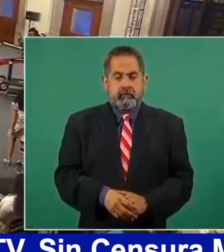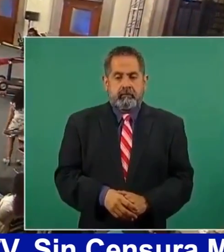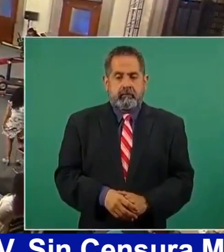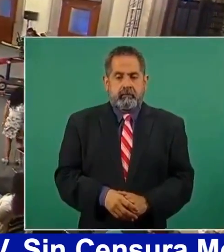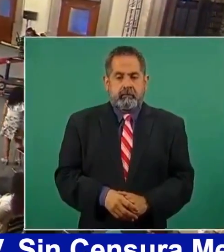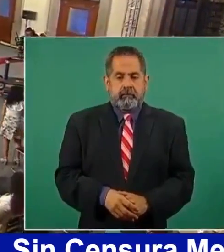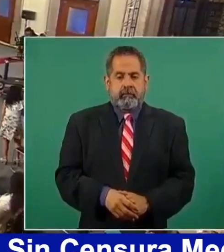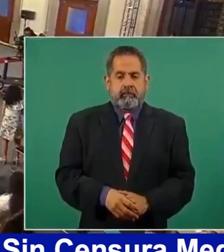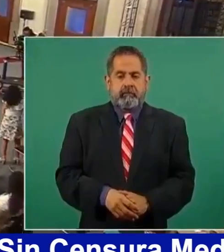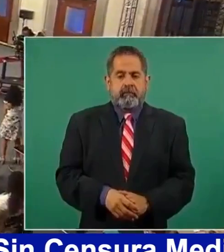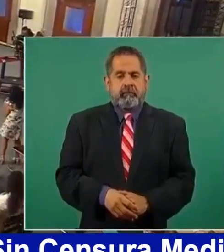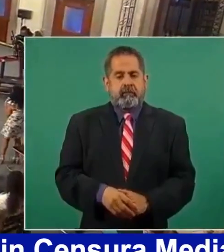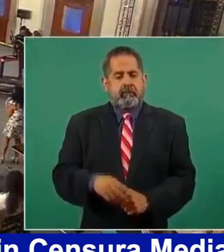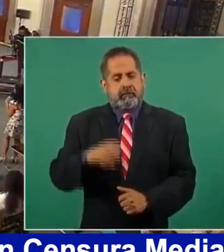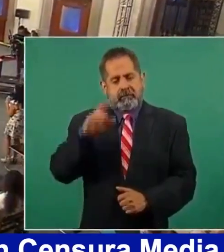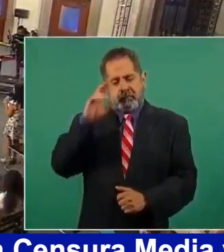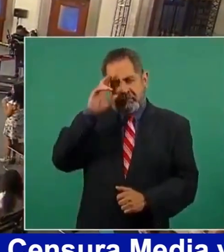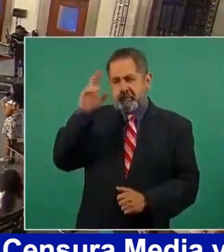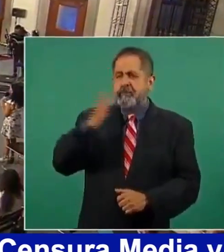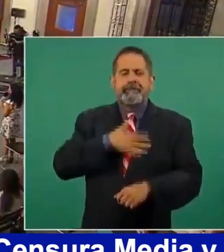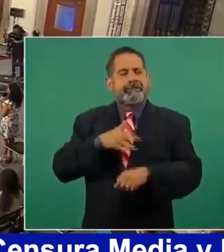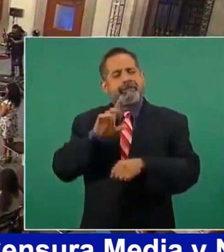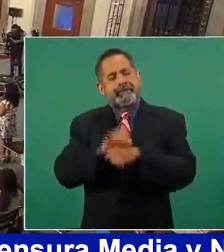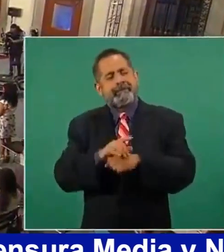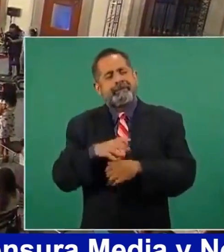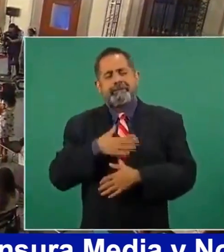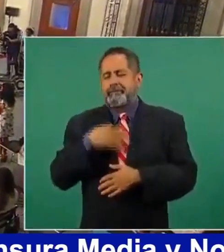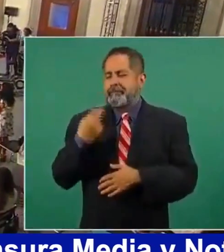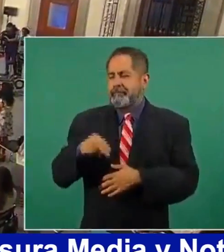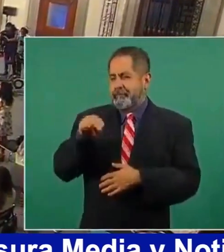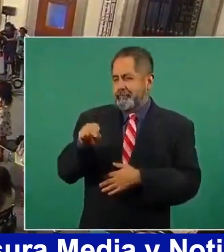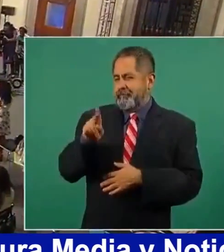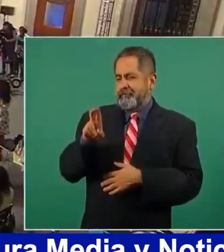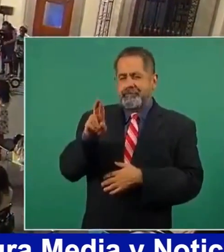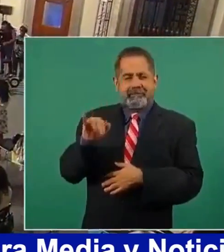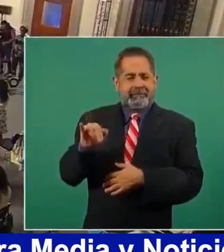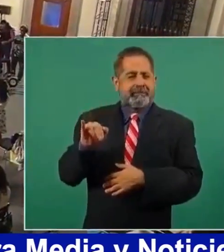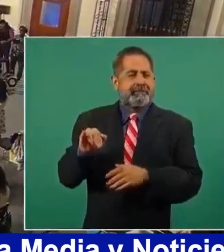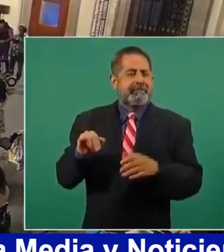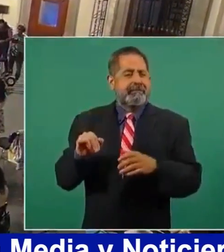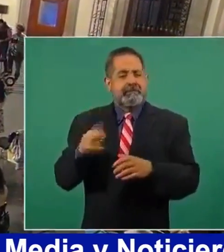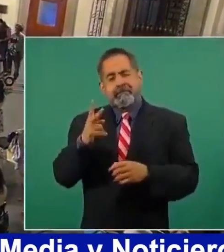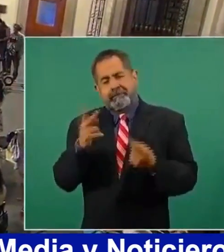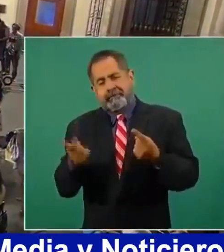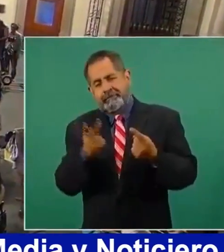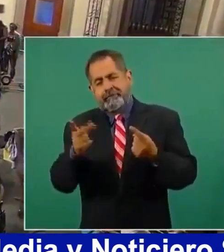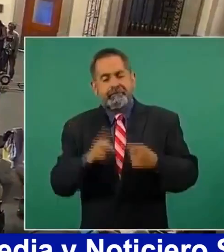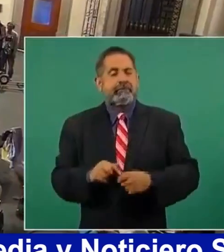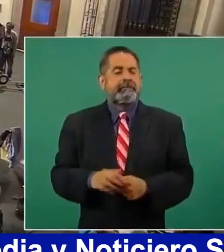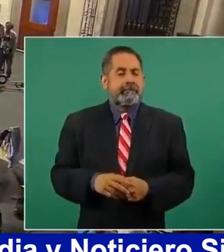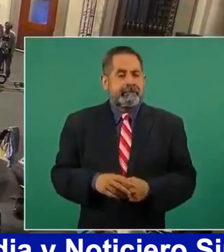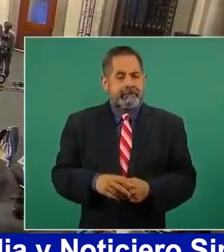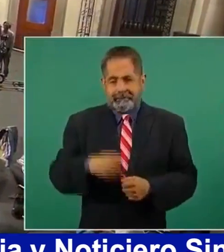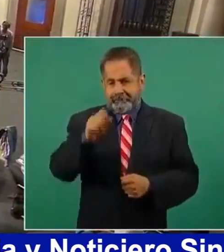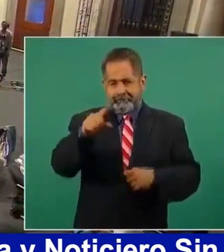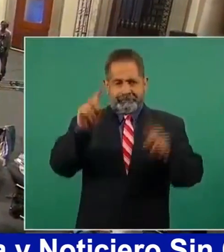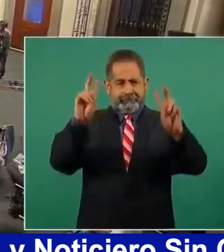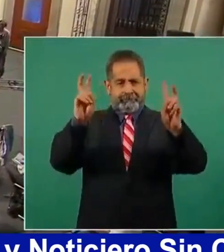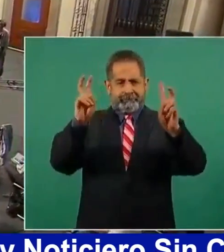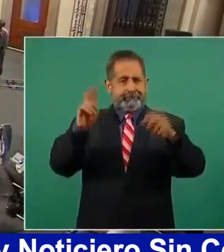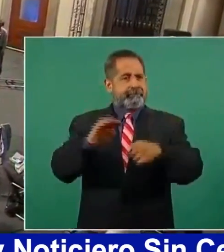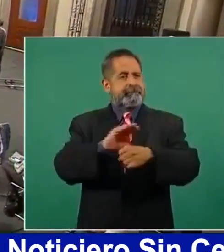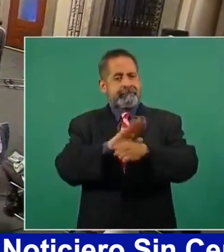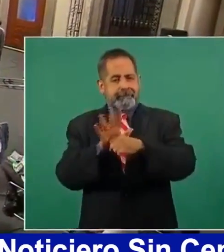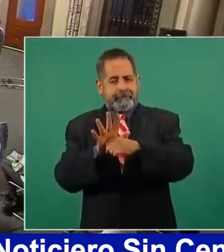Hola, buenos días a todos y a todas. Soy Nuri Fernández de La Caracola y tengo dos preguntas. Siguiendo con el tema de la